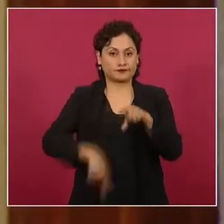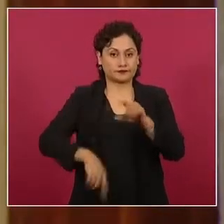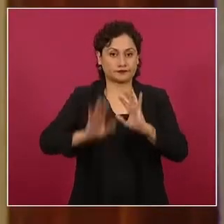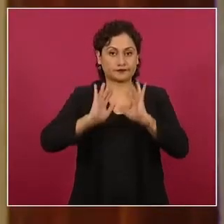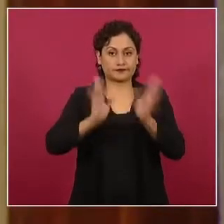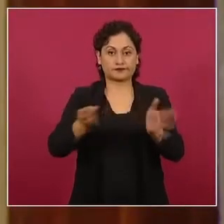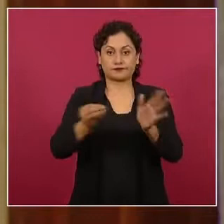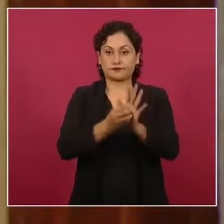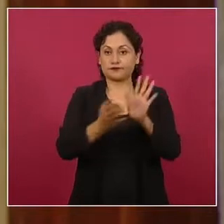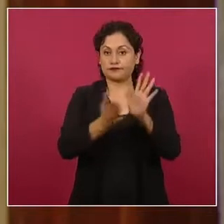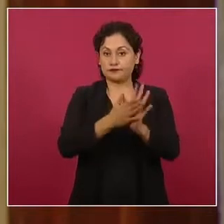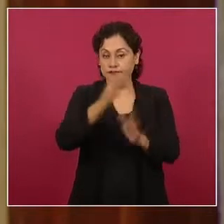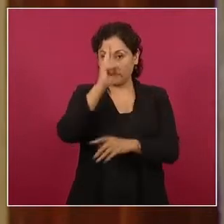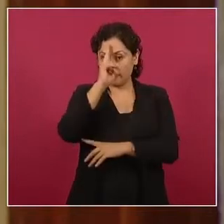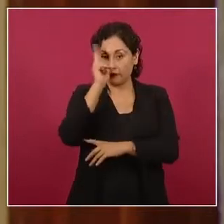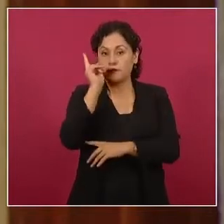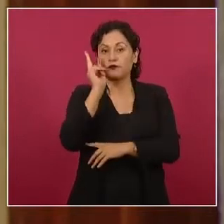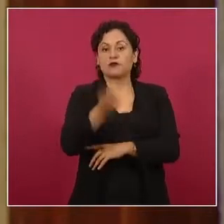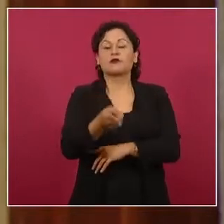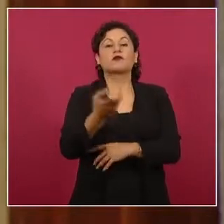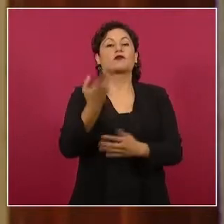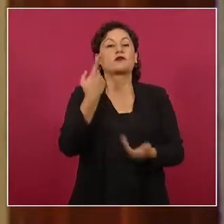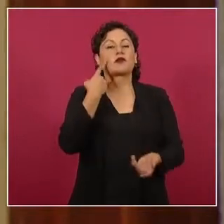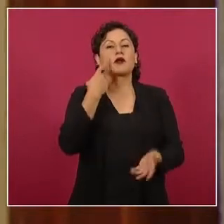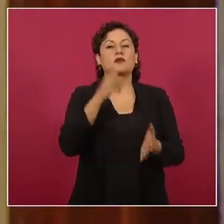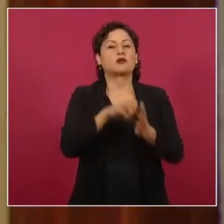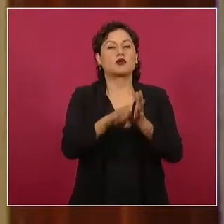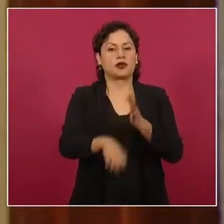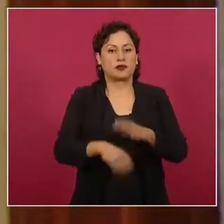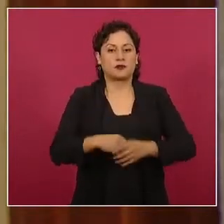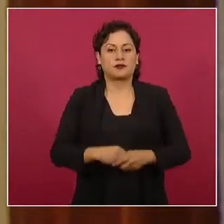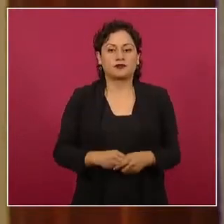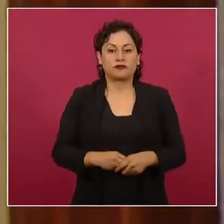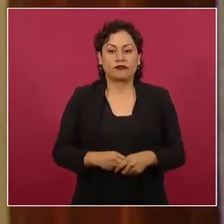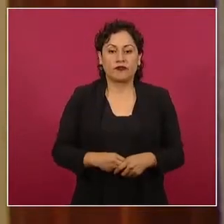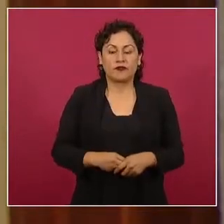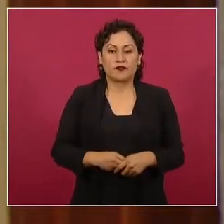Hay un autoabasto, vamos a decir, legal,